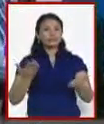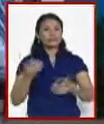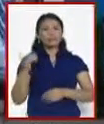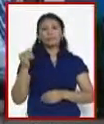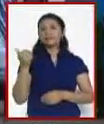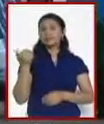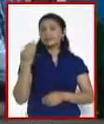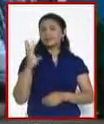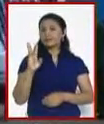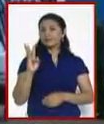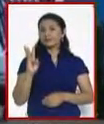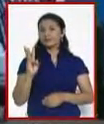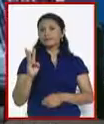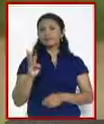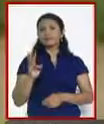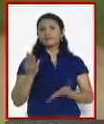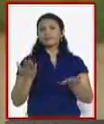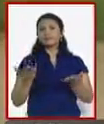aproximadamente a las